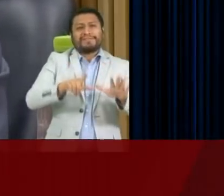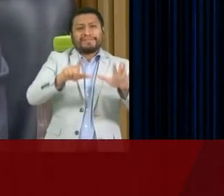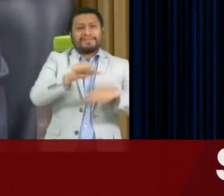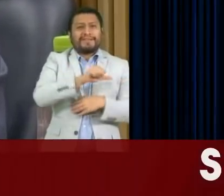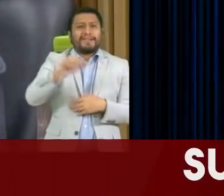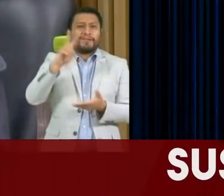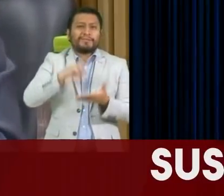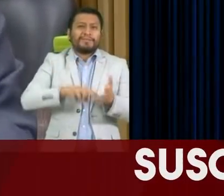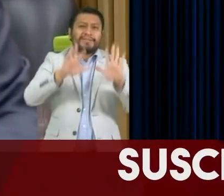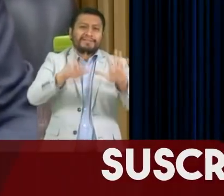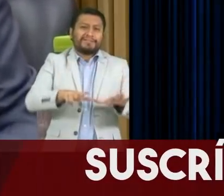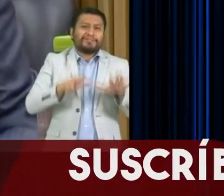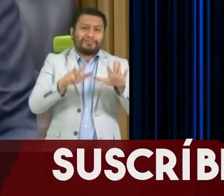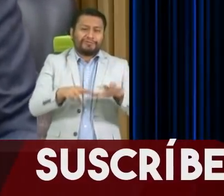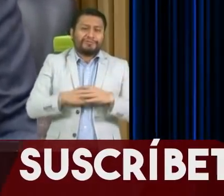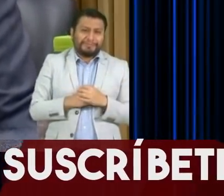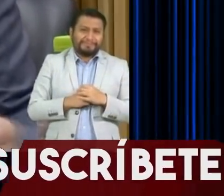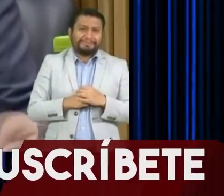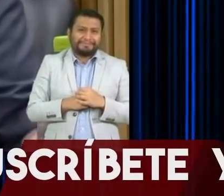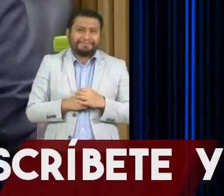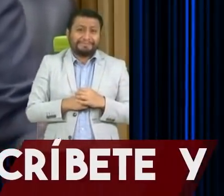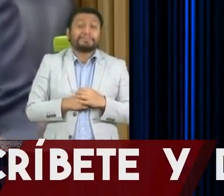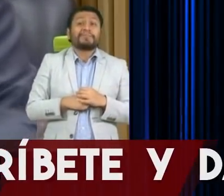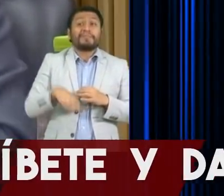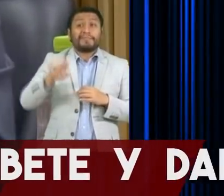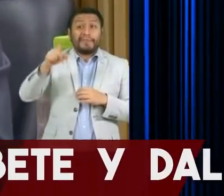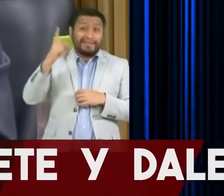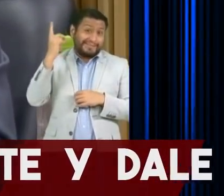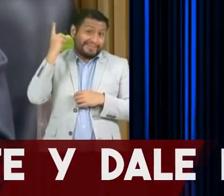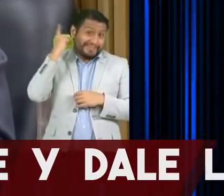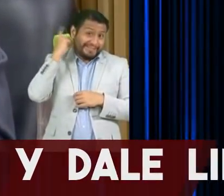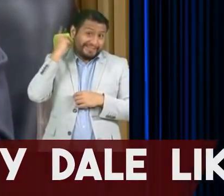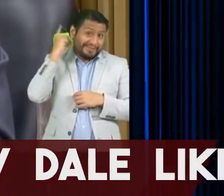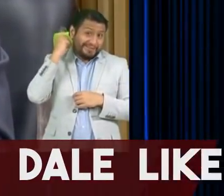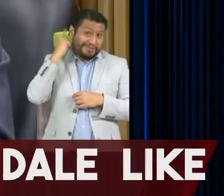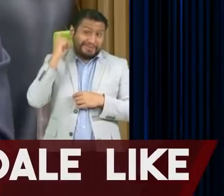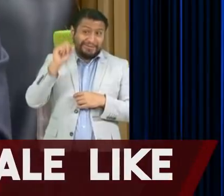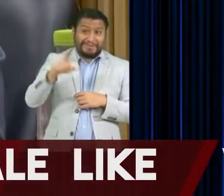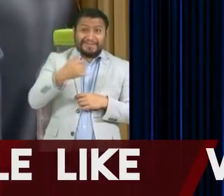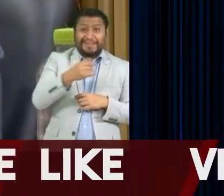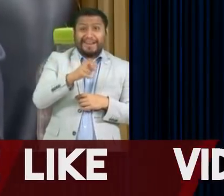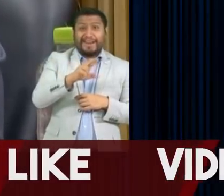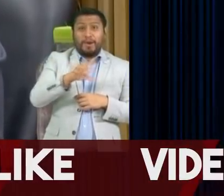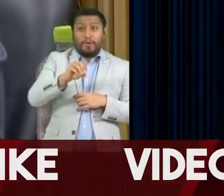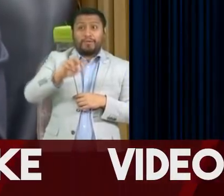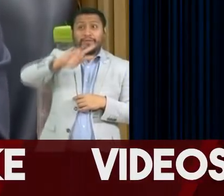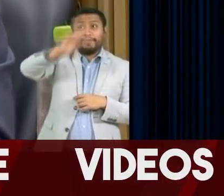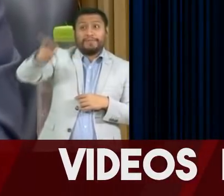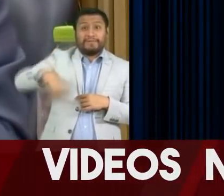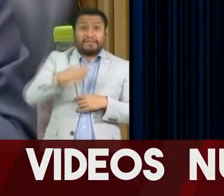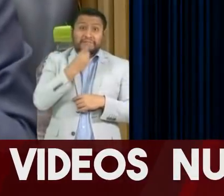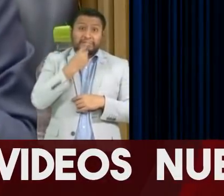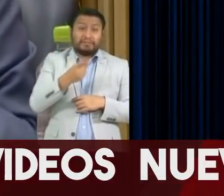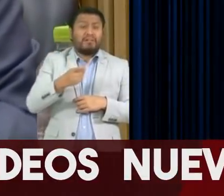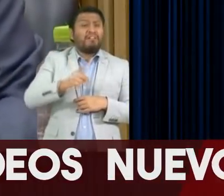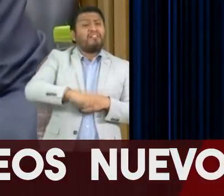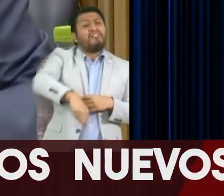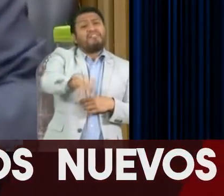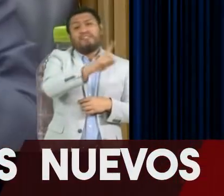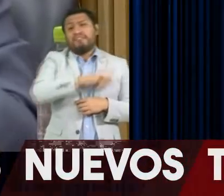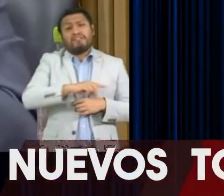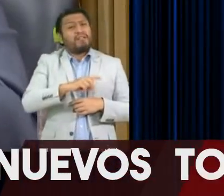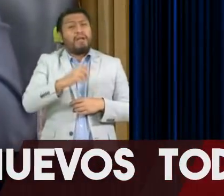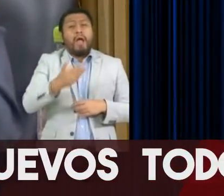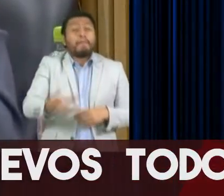2017-2018. Aquí nos ha fustigado el diputado Yergo diciendo que representamos lo peor